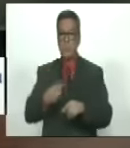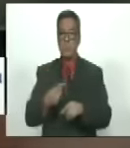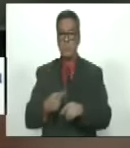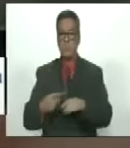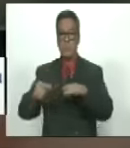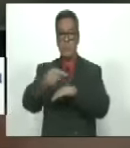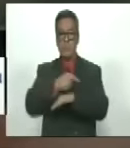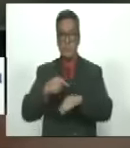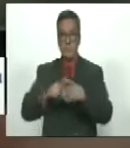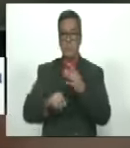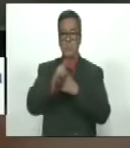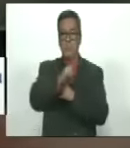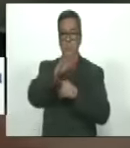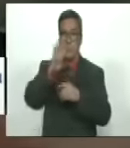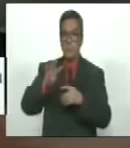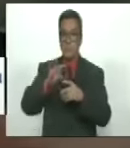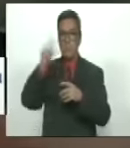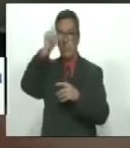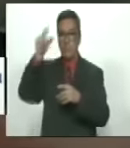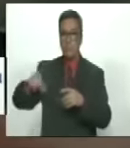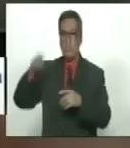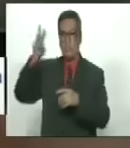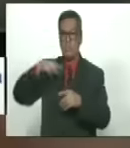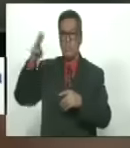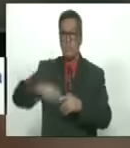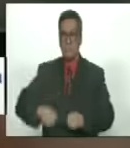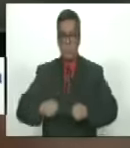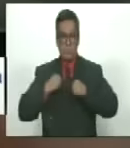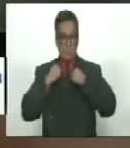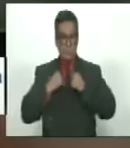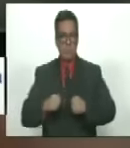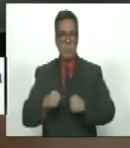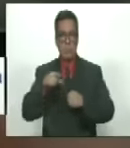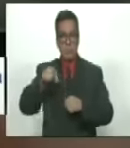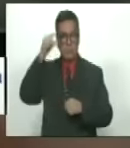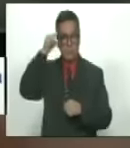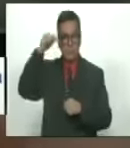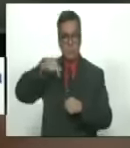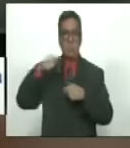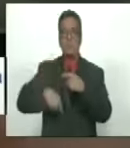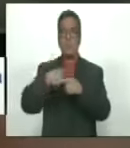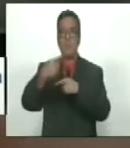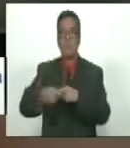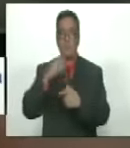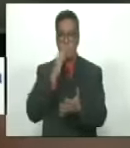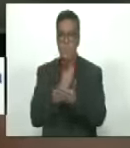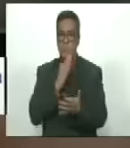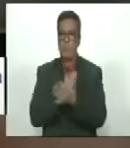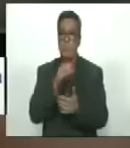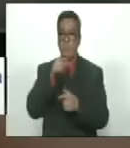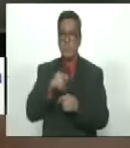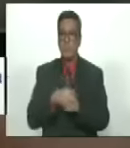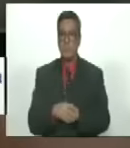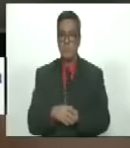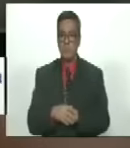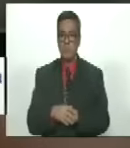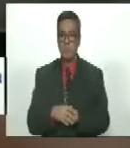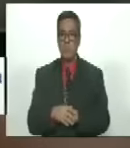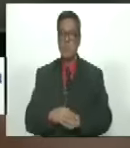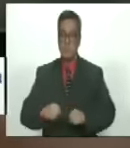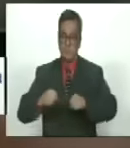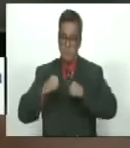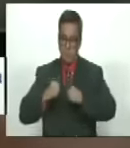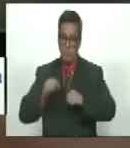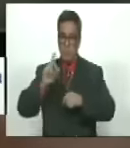el Estado 24 de la Guayana Esequiba se consolida hoy, mañana y siempre.